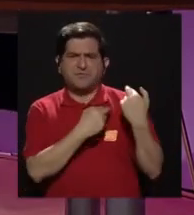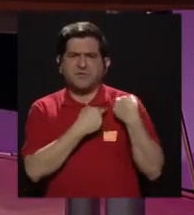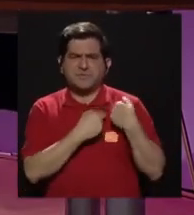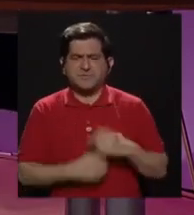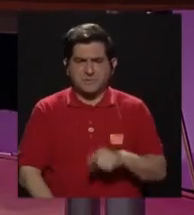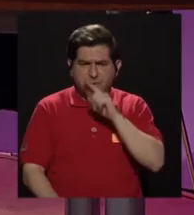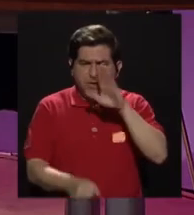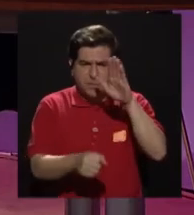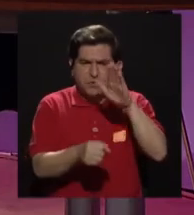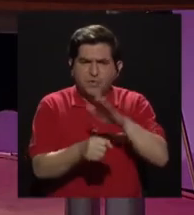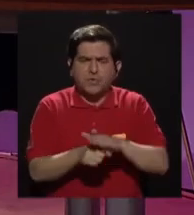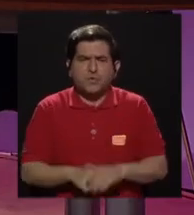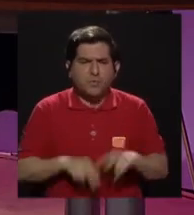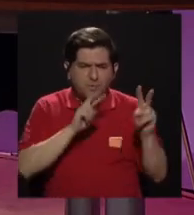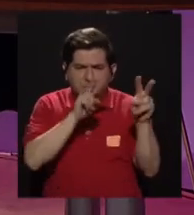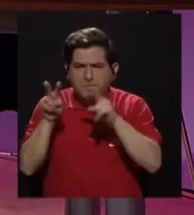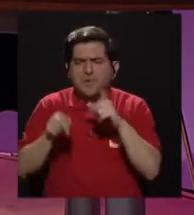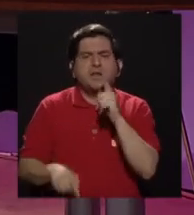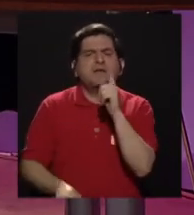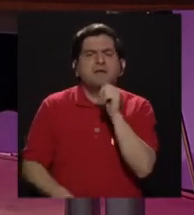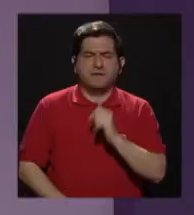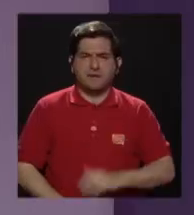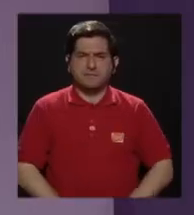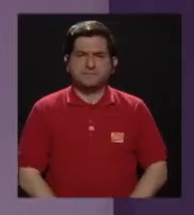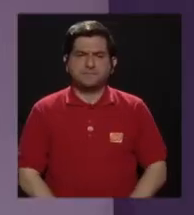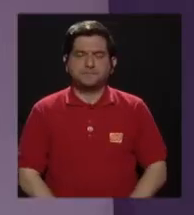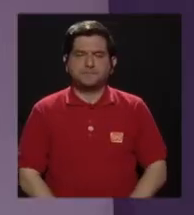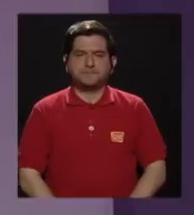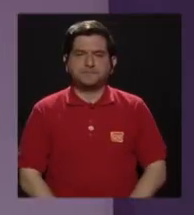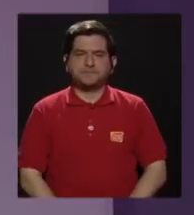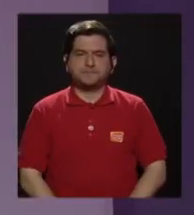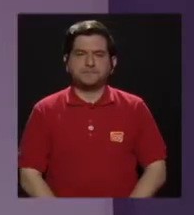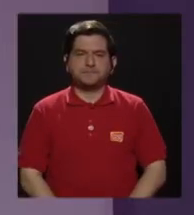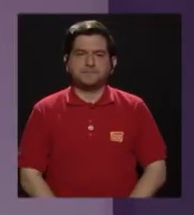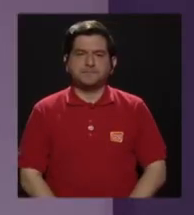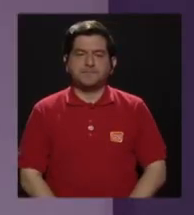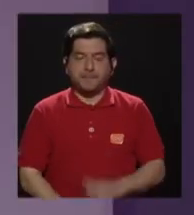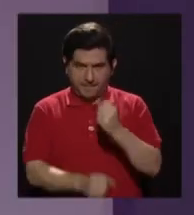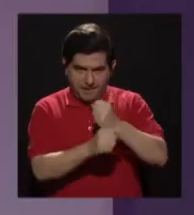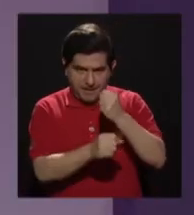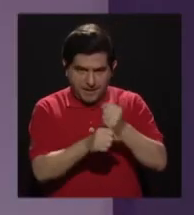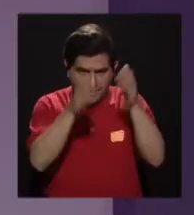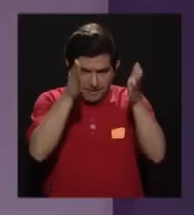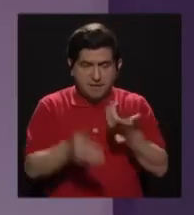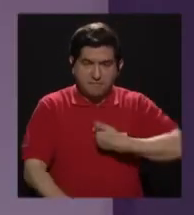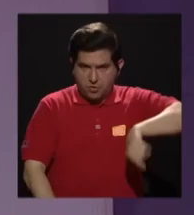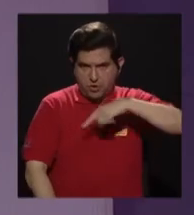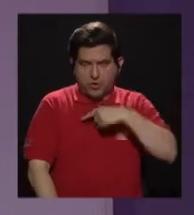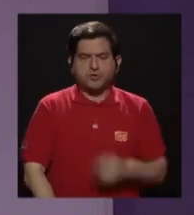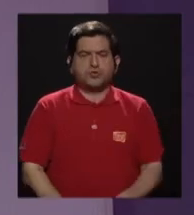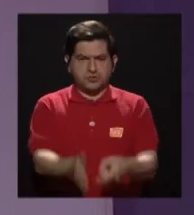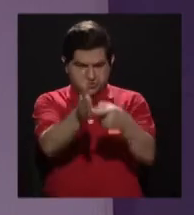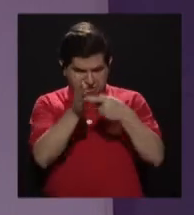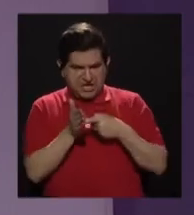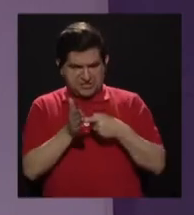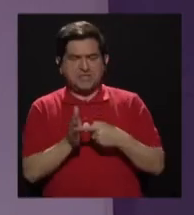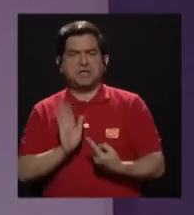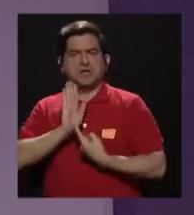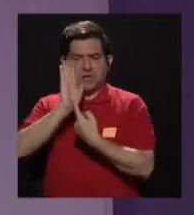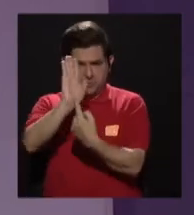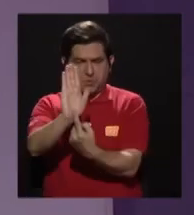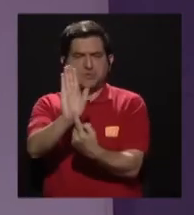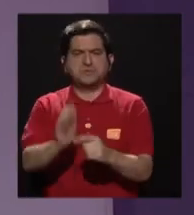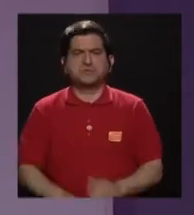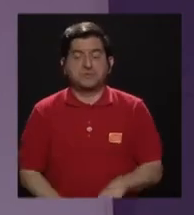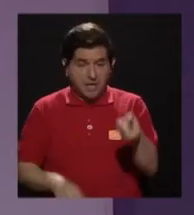ese cumplimiento? Es que como trabajadoras nosotros podemos demandar y podemos visibilizar